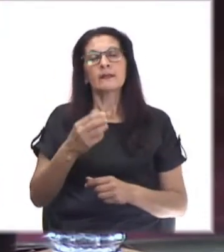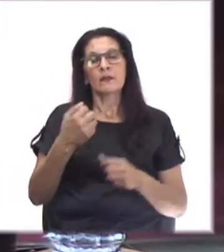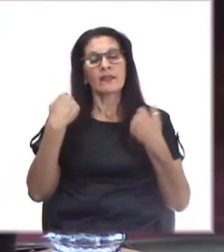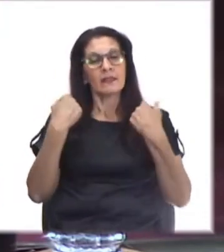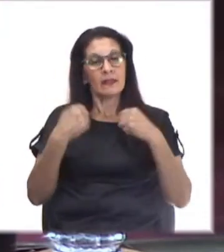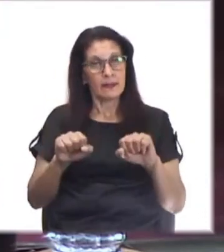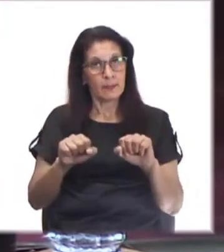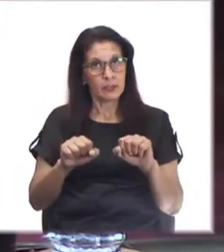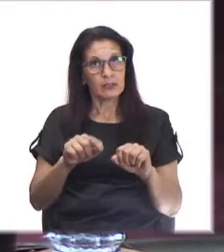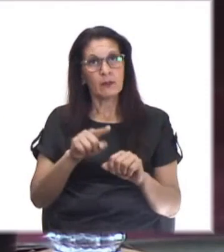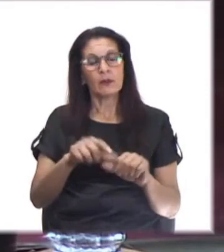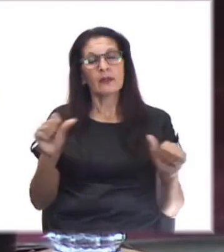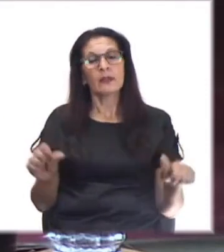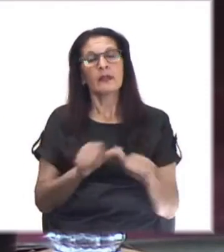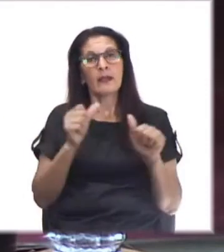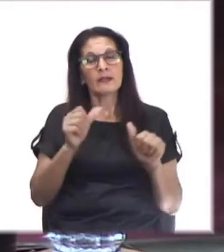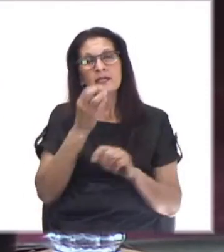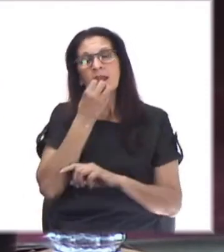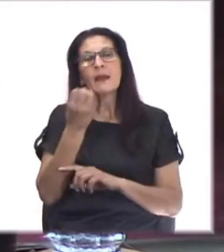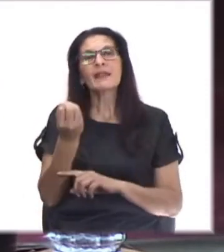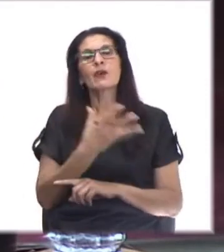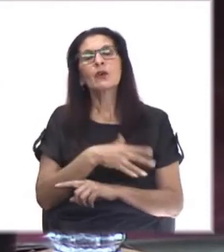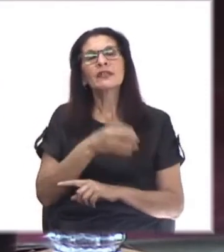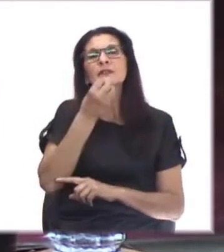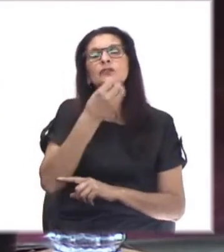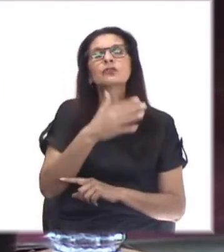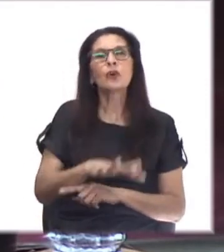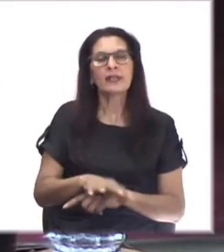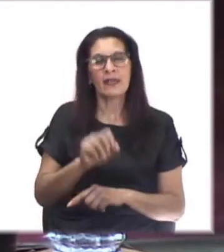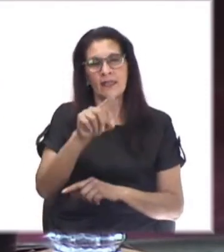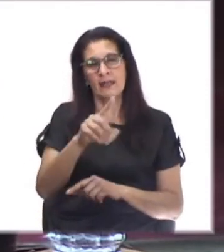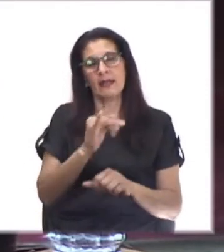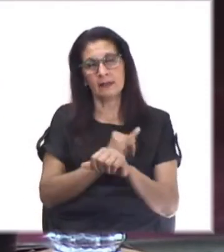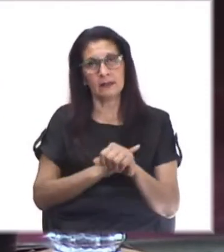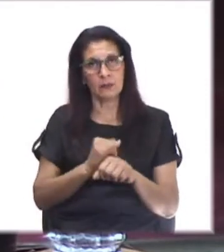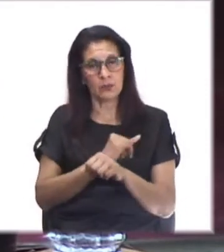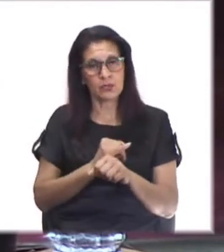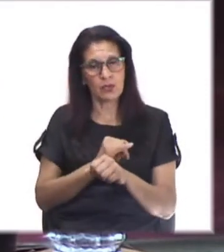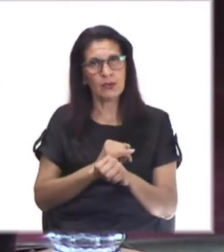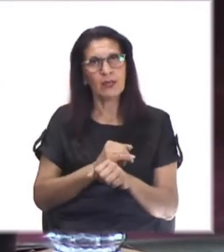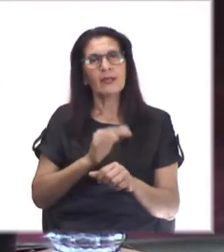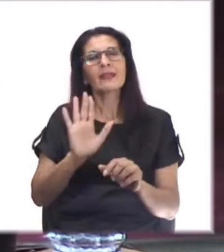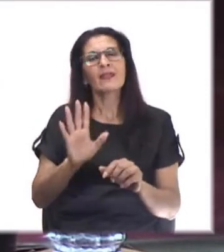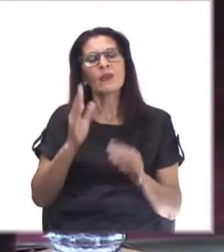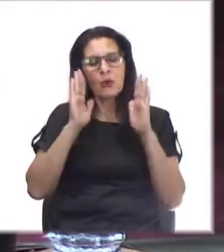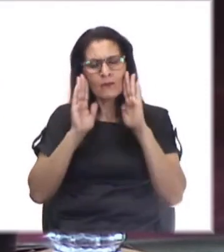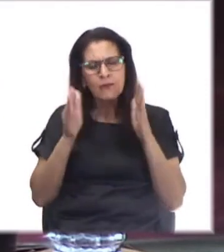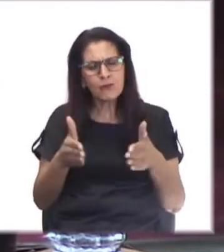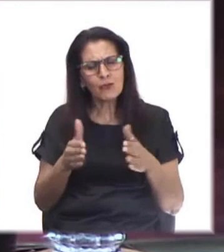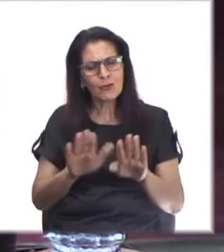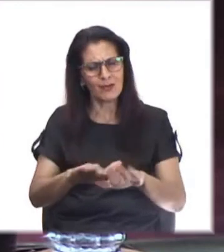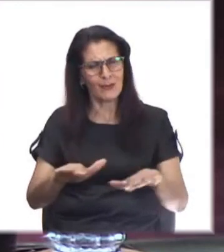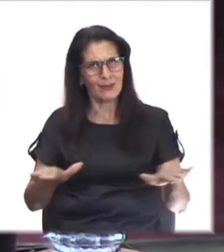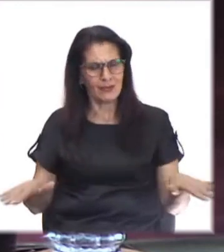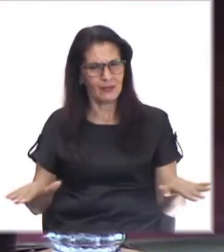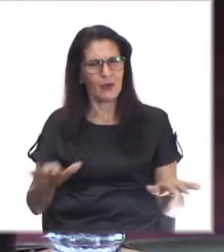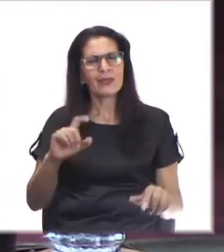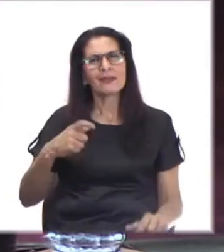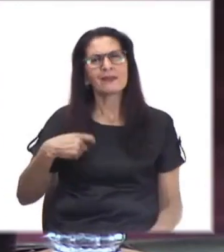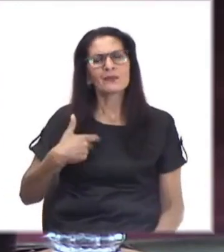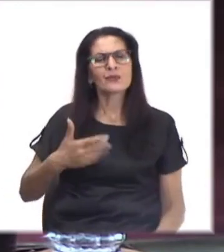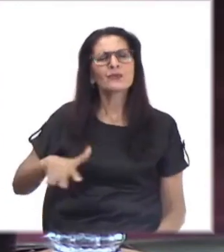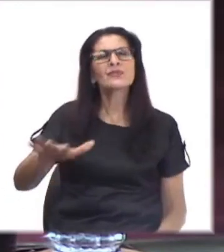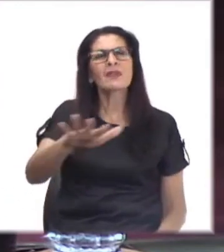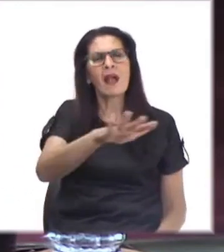deportivos que hacen a la mejor historia de esa institución, quedó el foco en los niños y el vínculo en lo social.